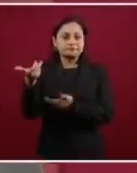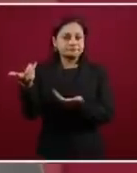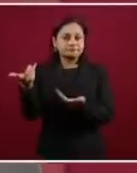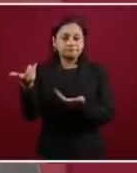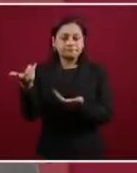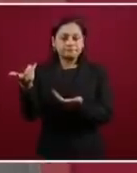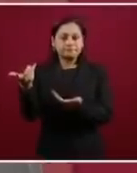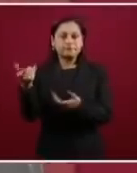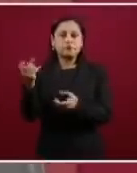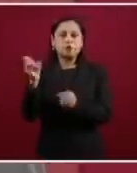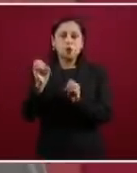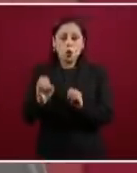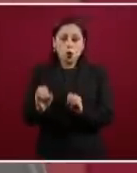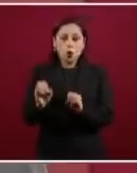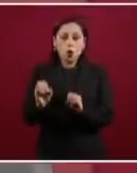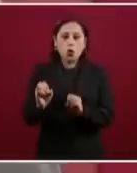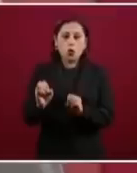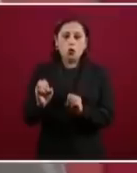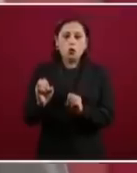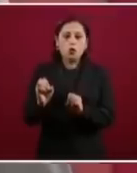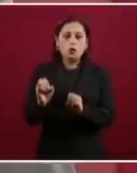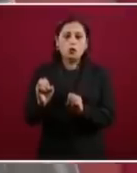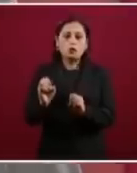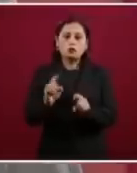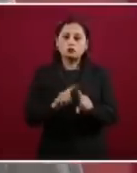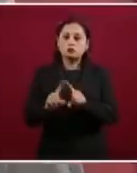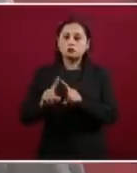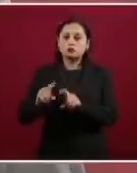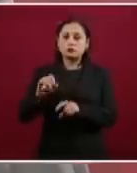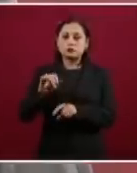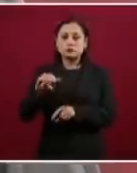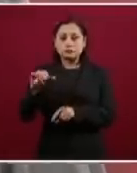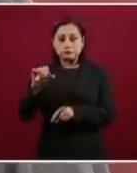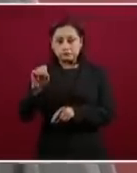en el seguro, todas las tracalerías que hacían,